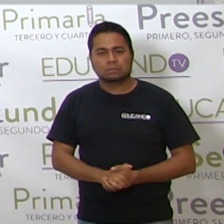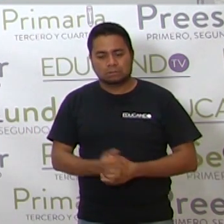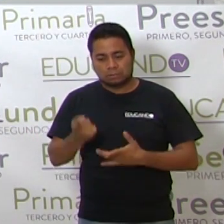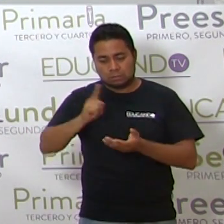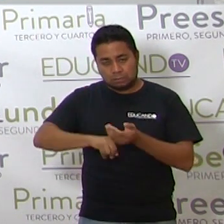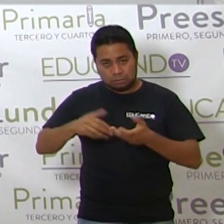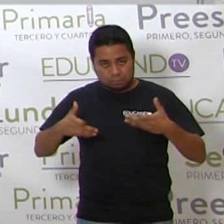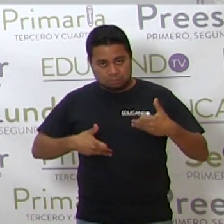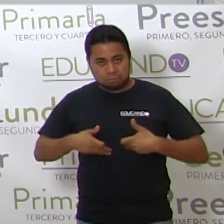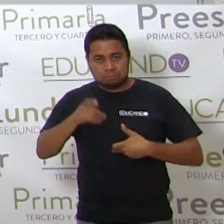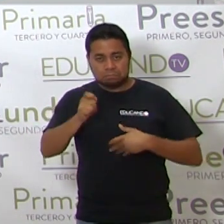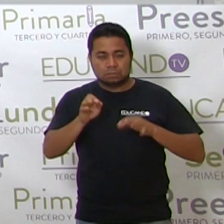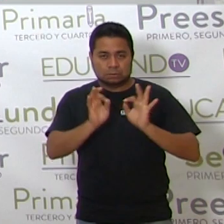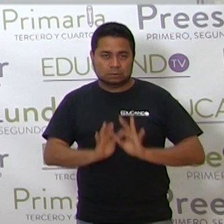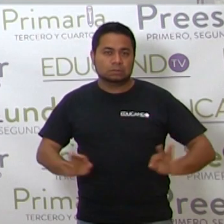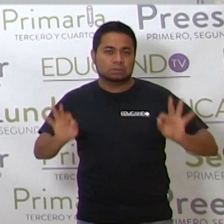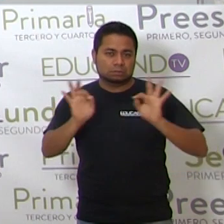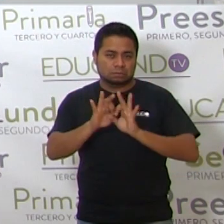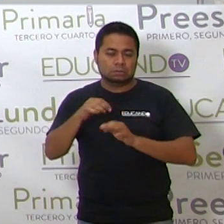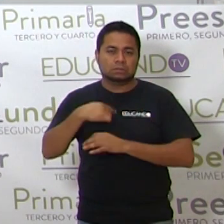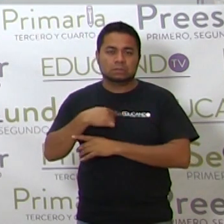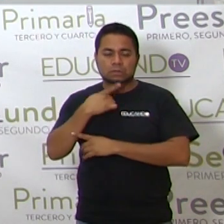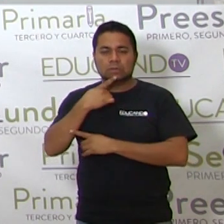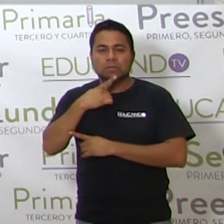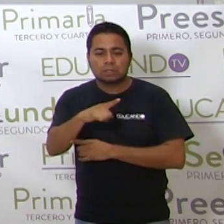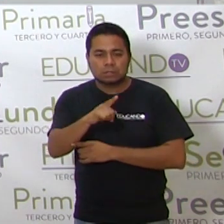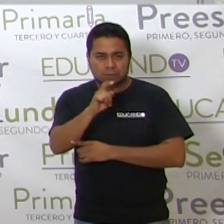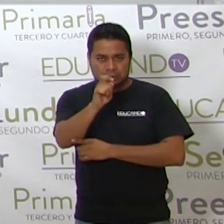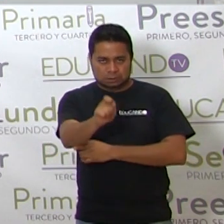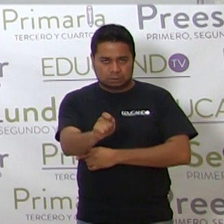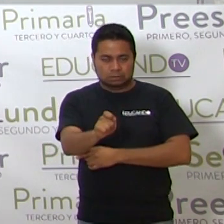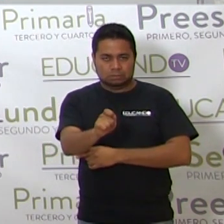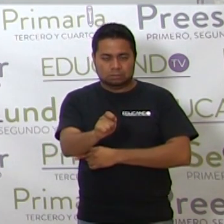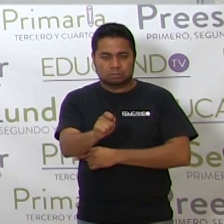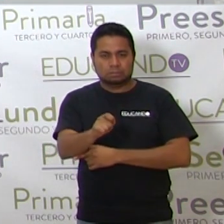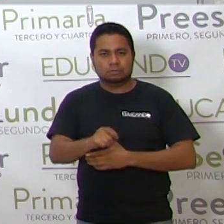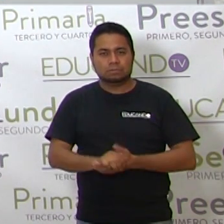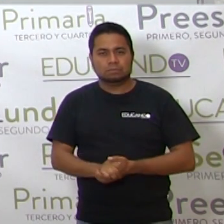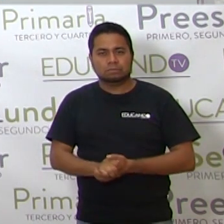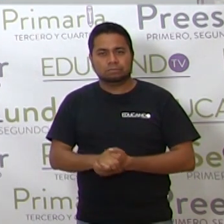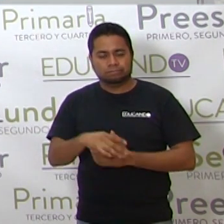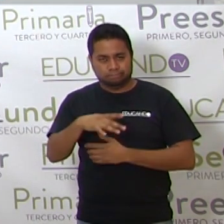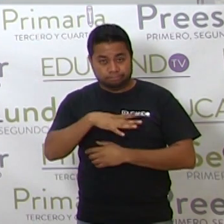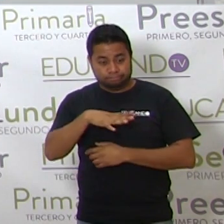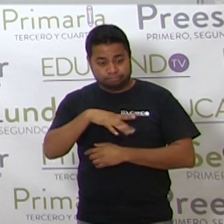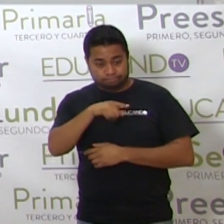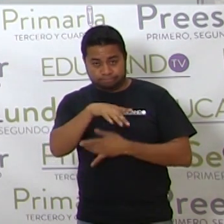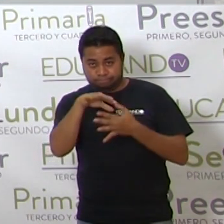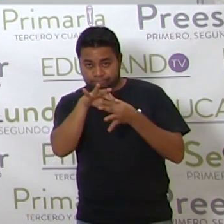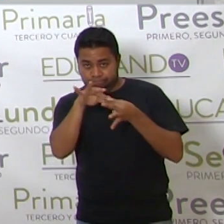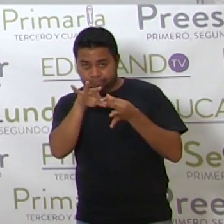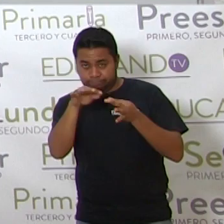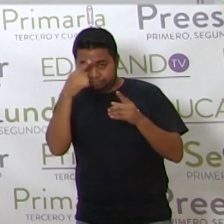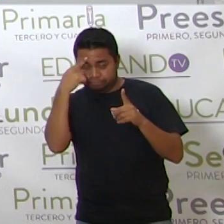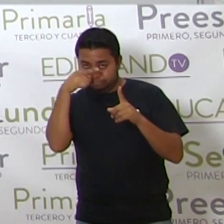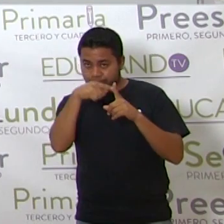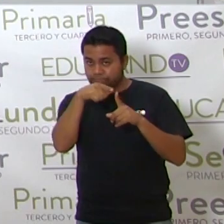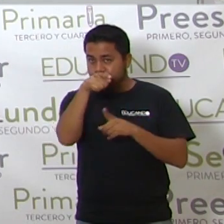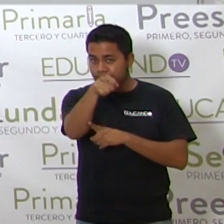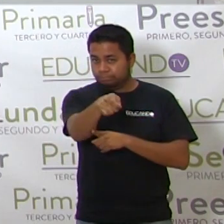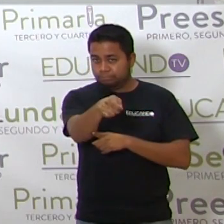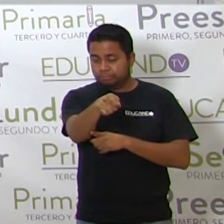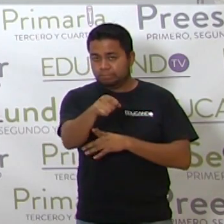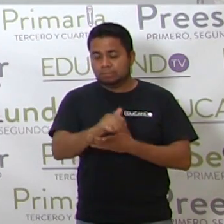importante que yo pueda decirte en este momento que vamos a tocar el punto de lo que son